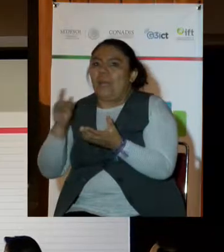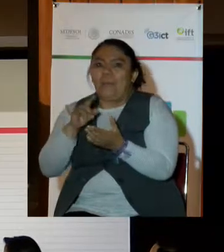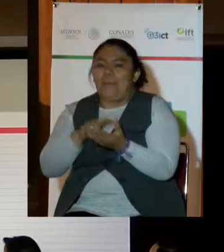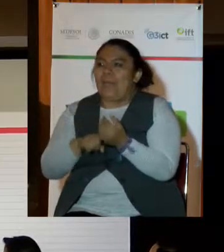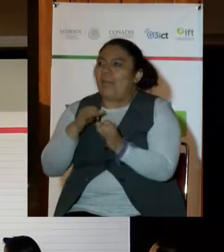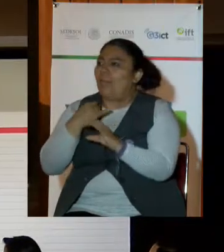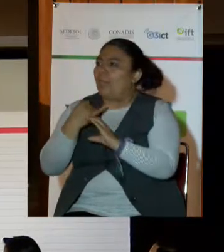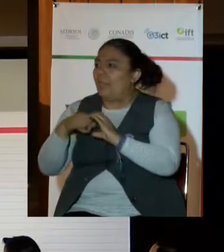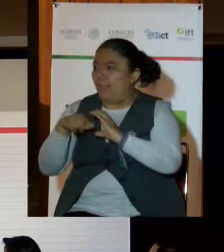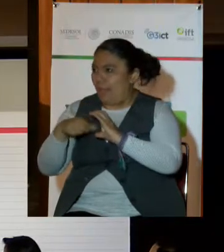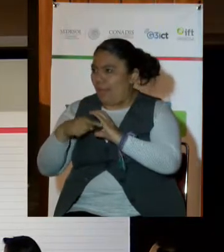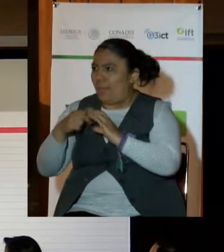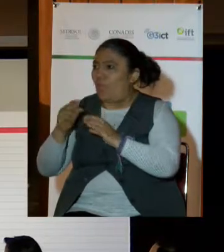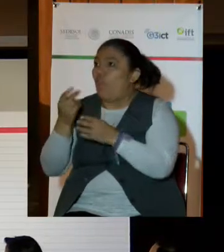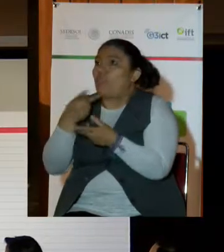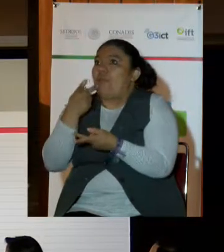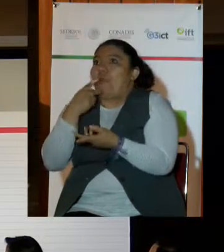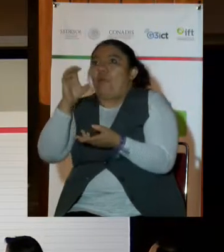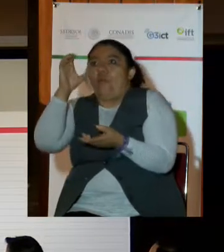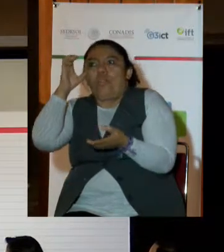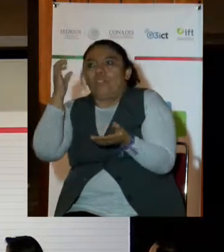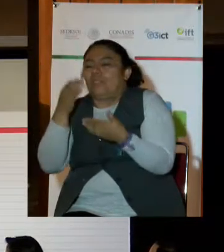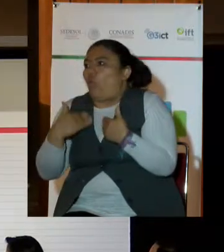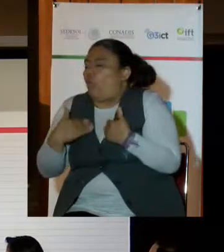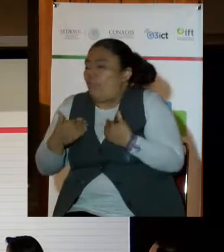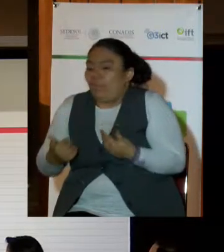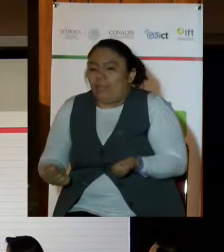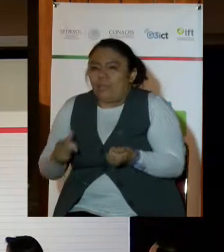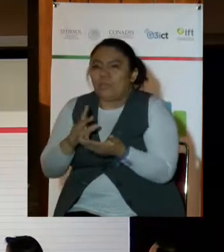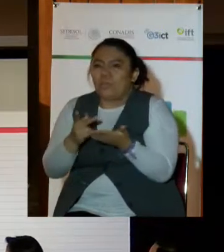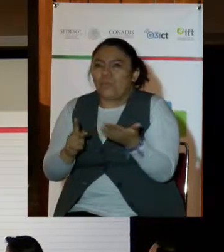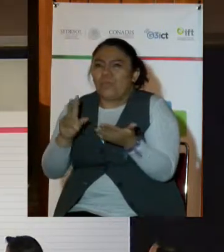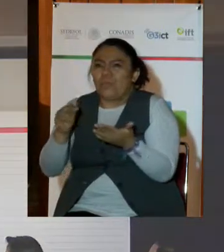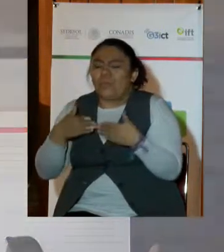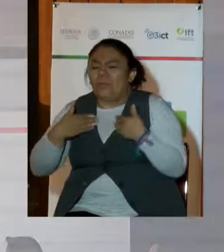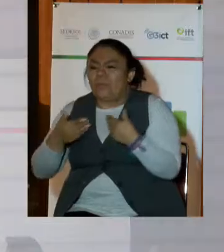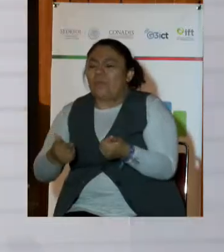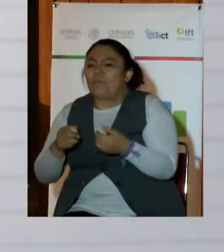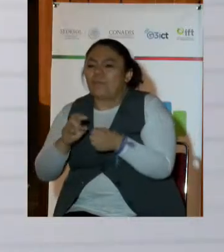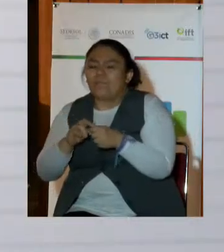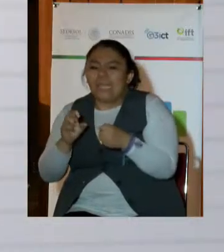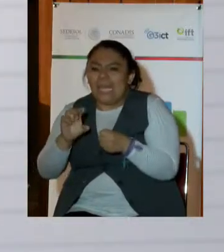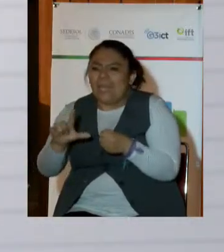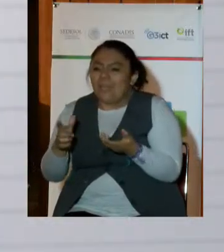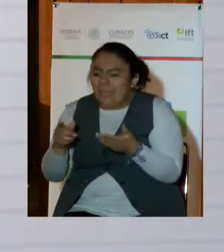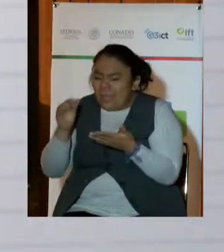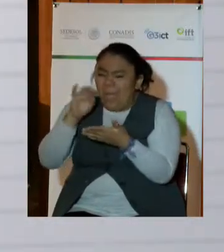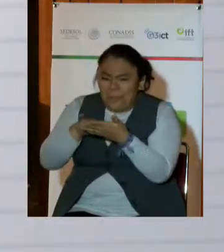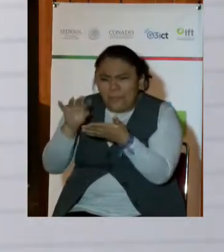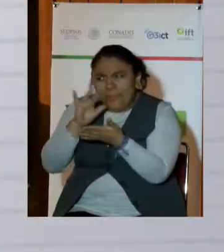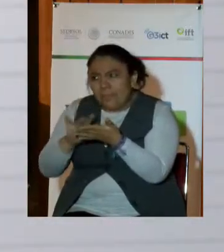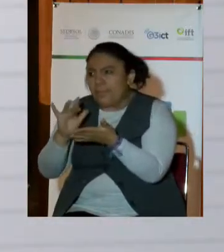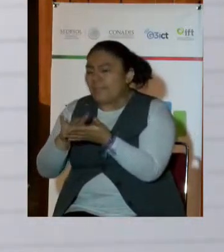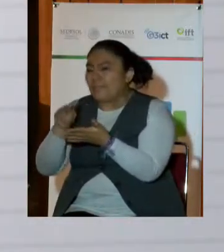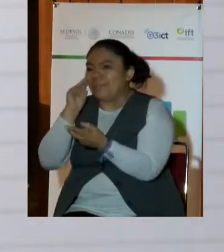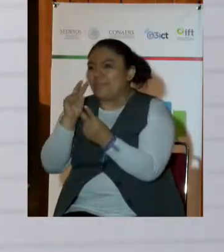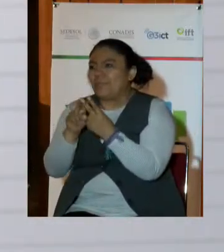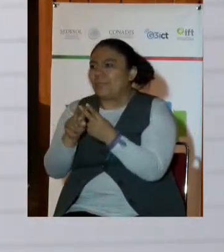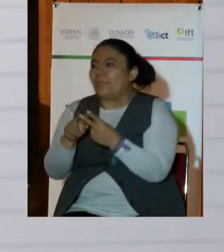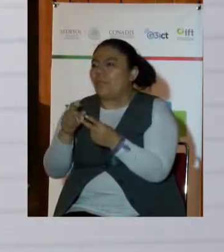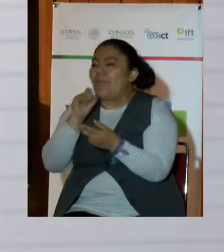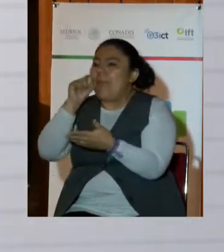¿no? Hablaba mucho de las universidades porque los desarrolladores, tú mañana contratas un chavo que te va a